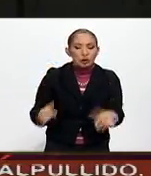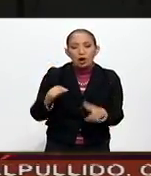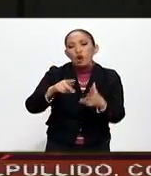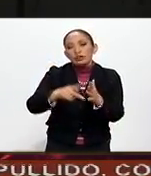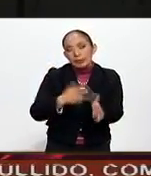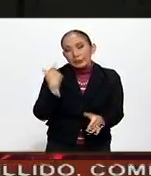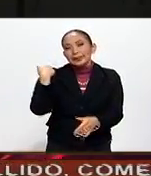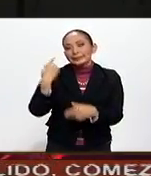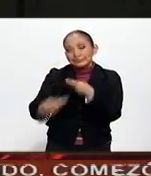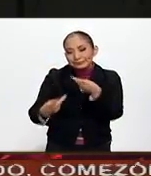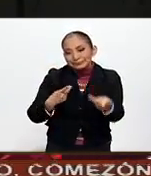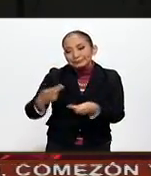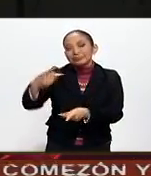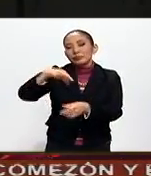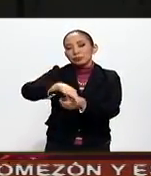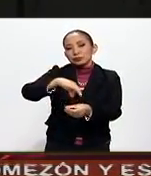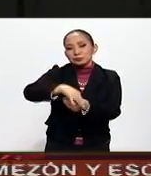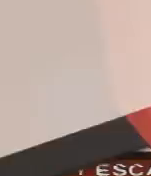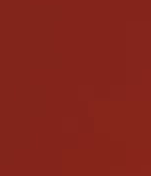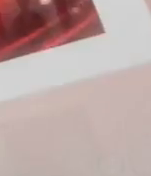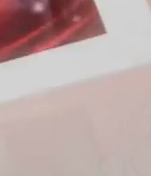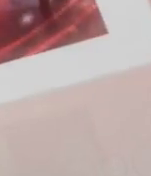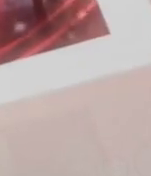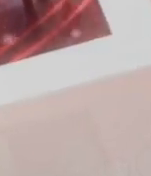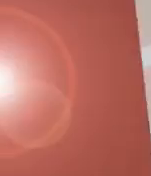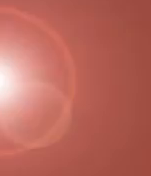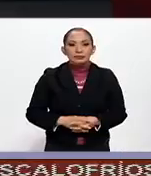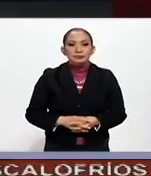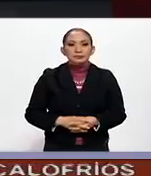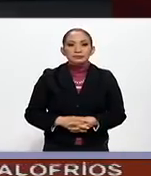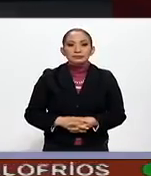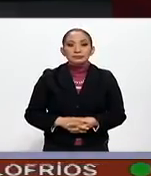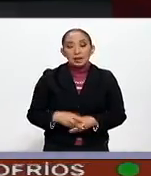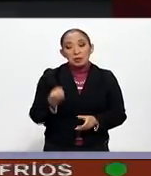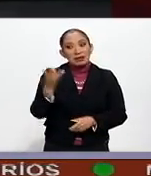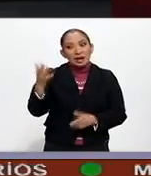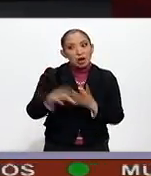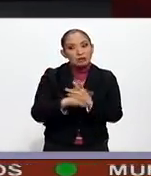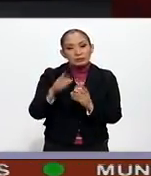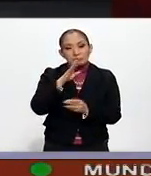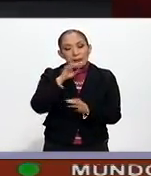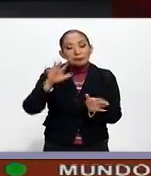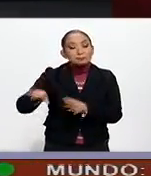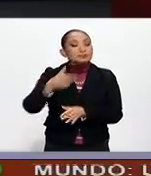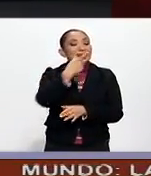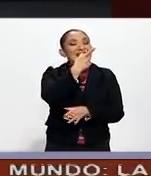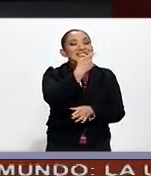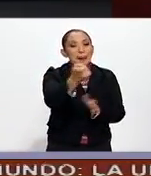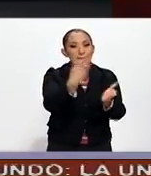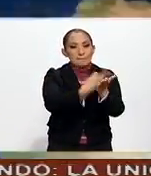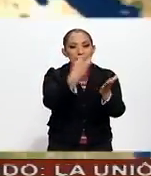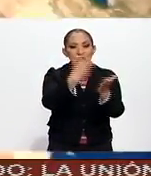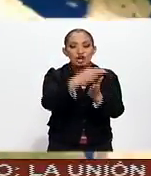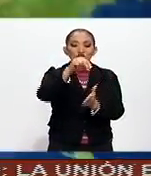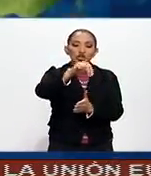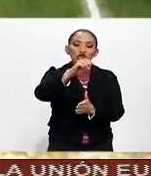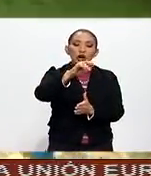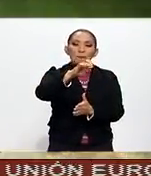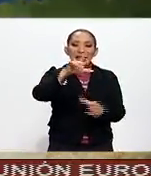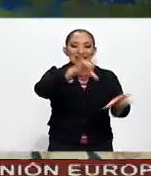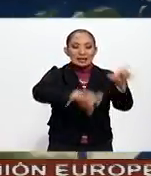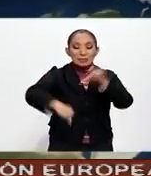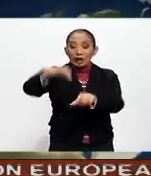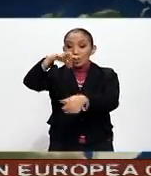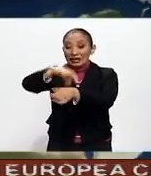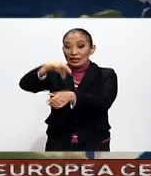iniciar nuevamente esta historia electoral. Donde quiera pasan cosas. Más de 100 premios Nobel, en su mayoría químicos